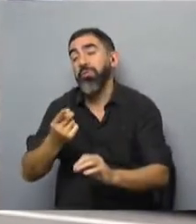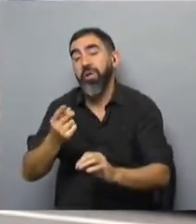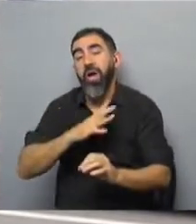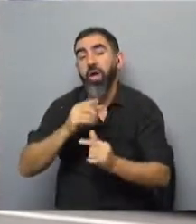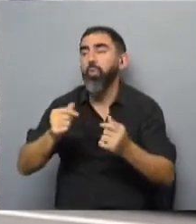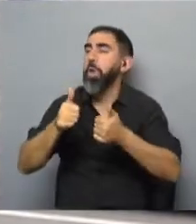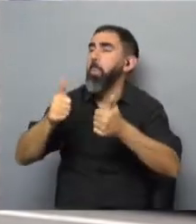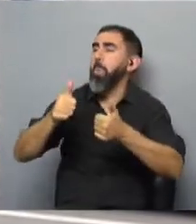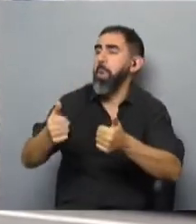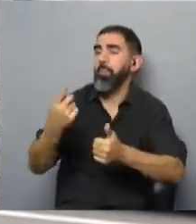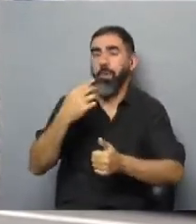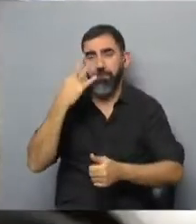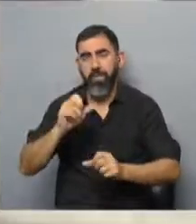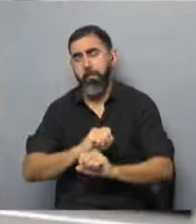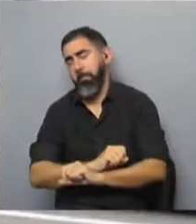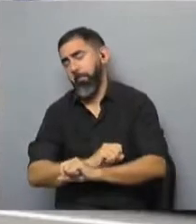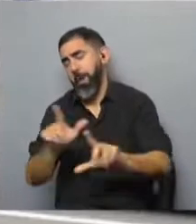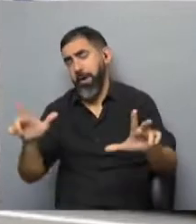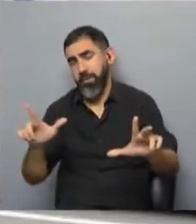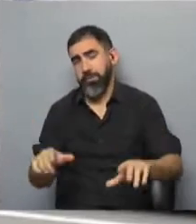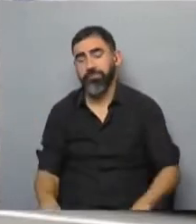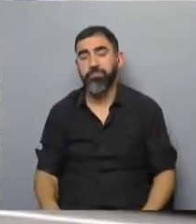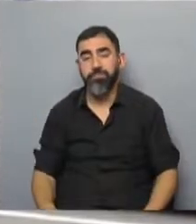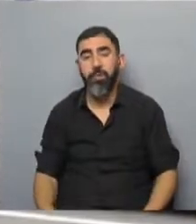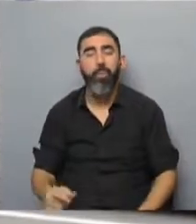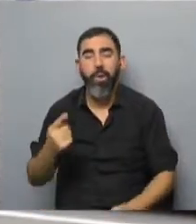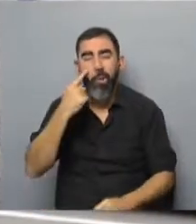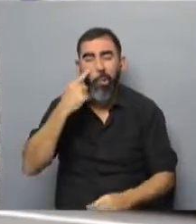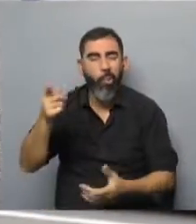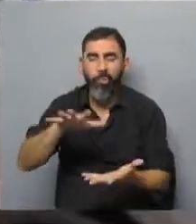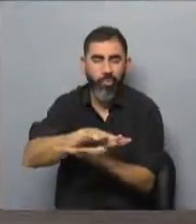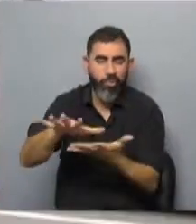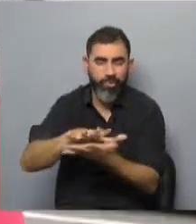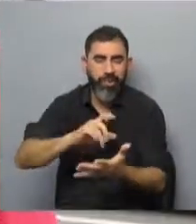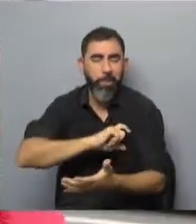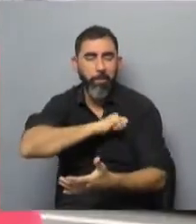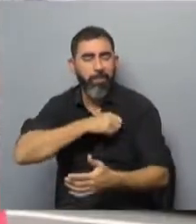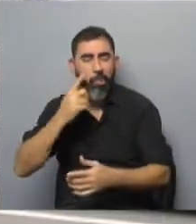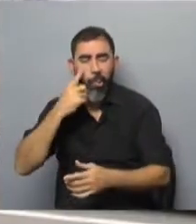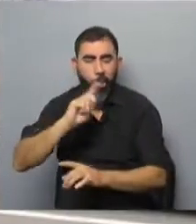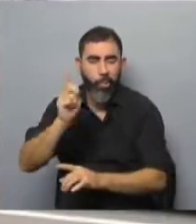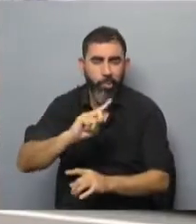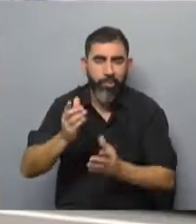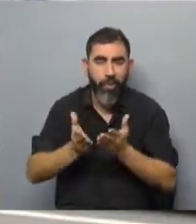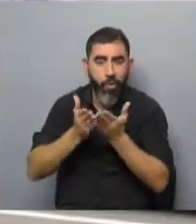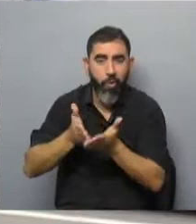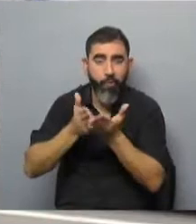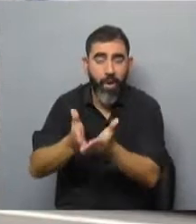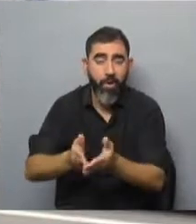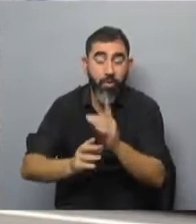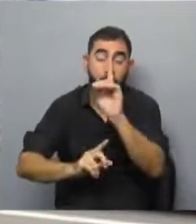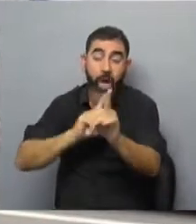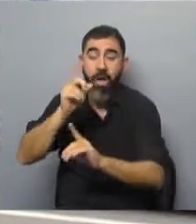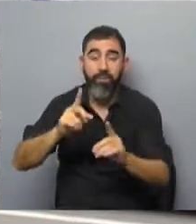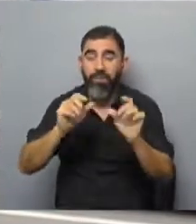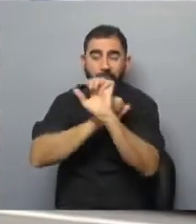que están bien cuando en realidad no lo están, porque no están acostumbrados a las inspecciones sobre los buques, y a veces en muchos casos no se